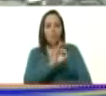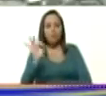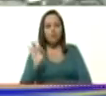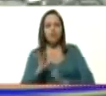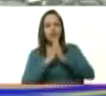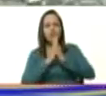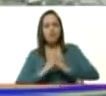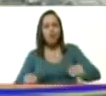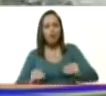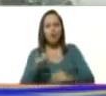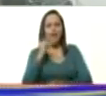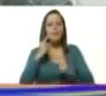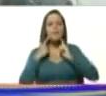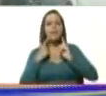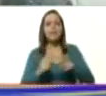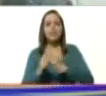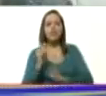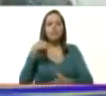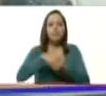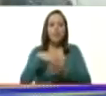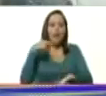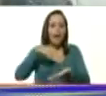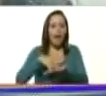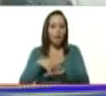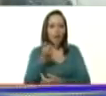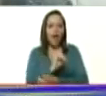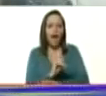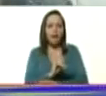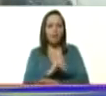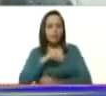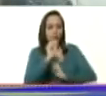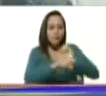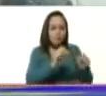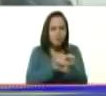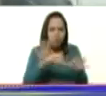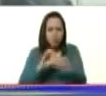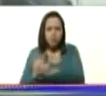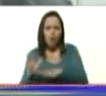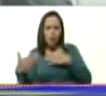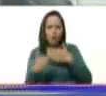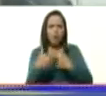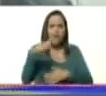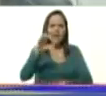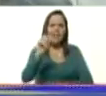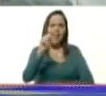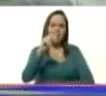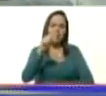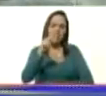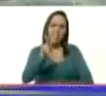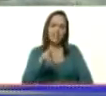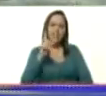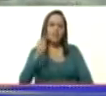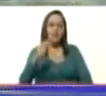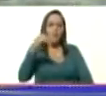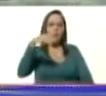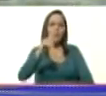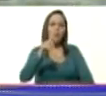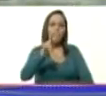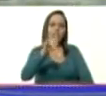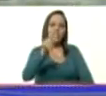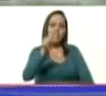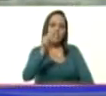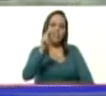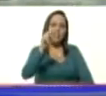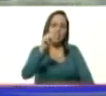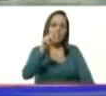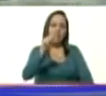el material perdido en Carabobo por el ataque terrorista contra CanTV y Movilnet. Lo vamos a reponer en tiempo